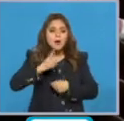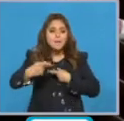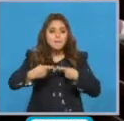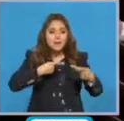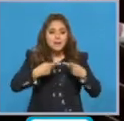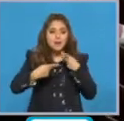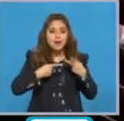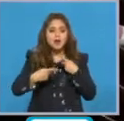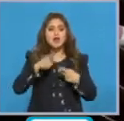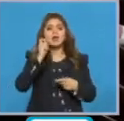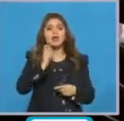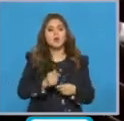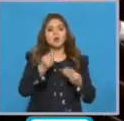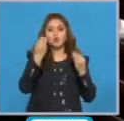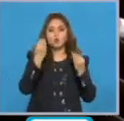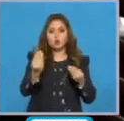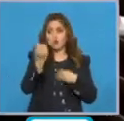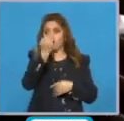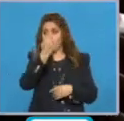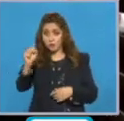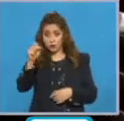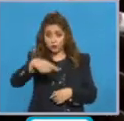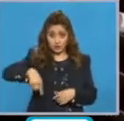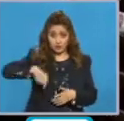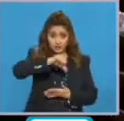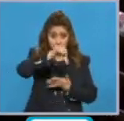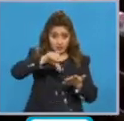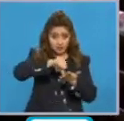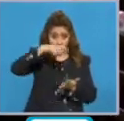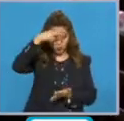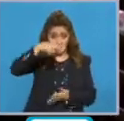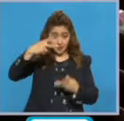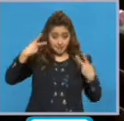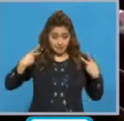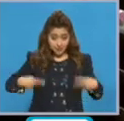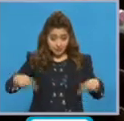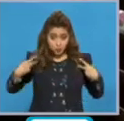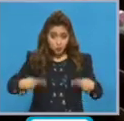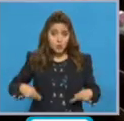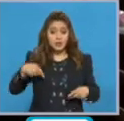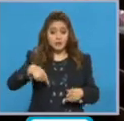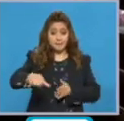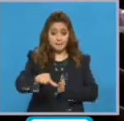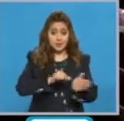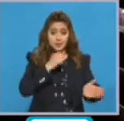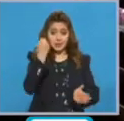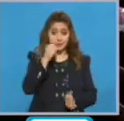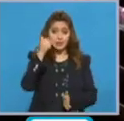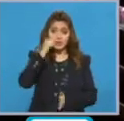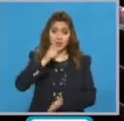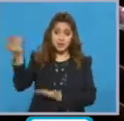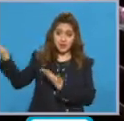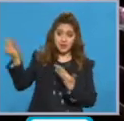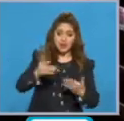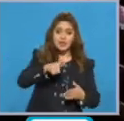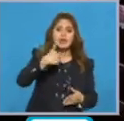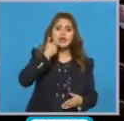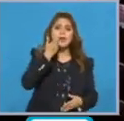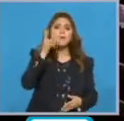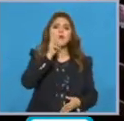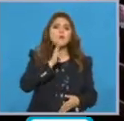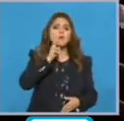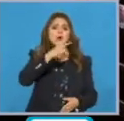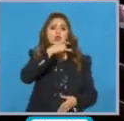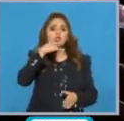son muy famosos en el centro de la Ciudad de México y que todo el mundo en el mes de septiembre viene a probar estos chiles